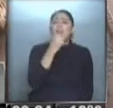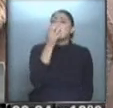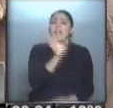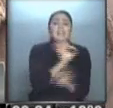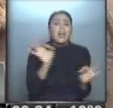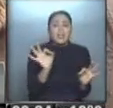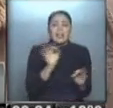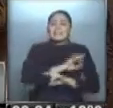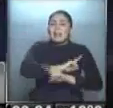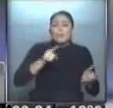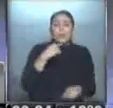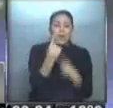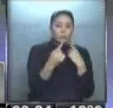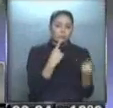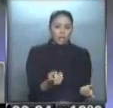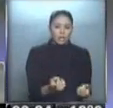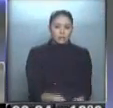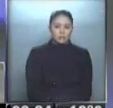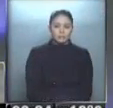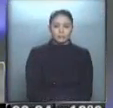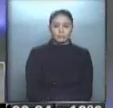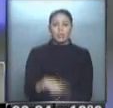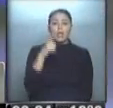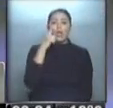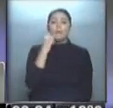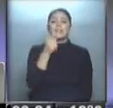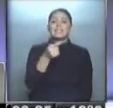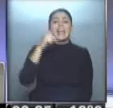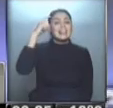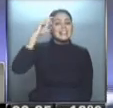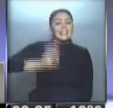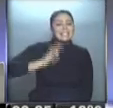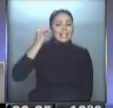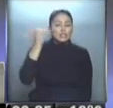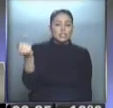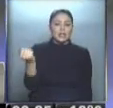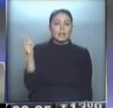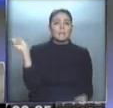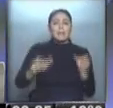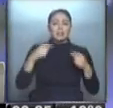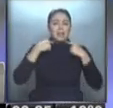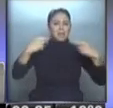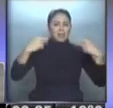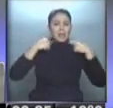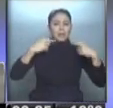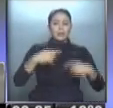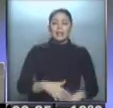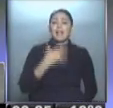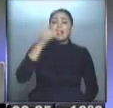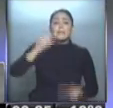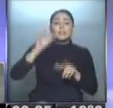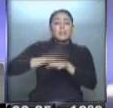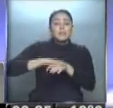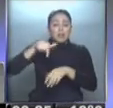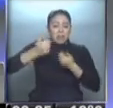declaraciones ni preguntas 10 años ya 10 años y los asesinos